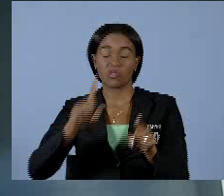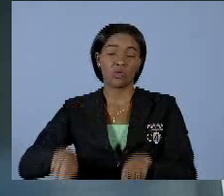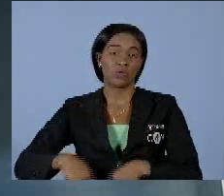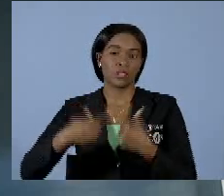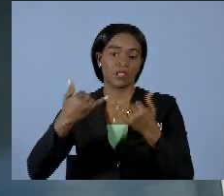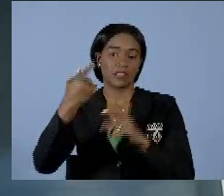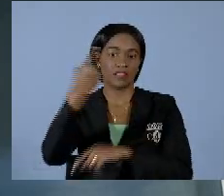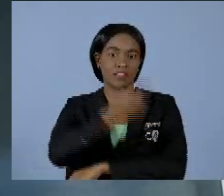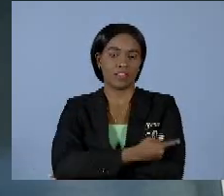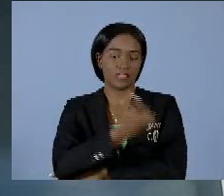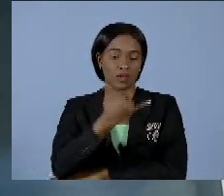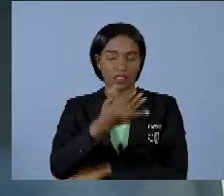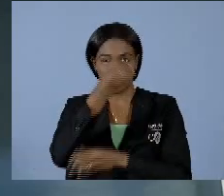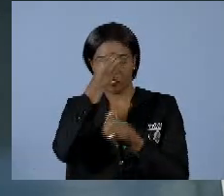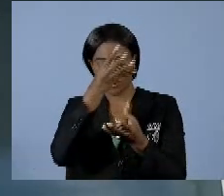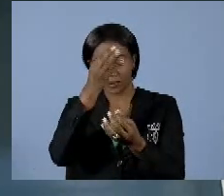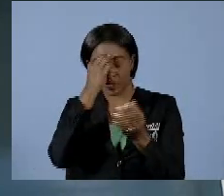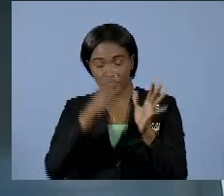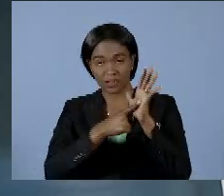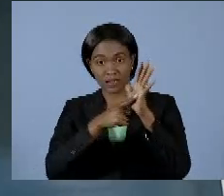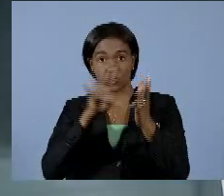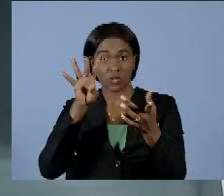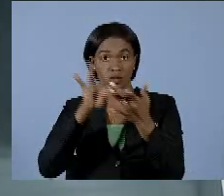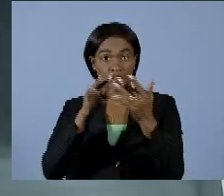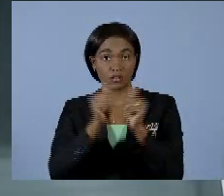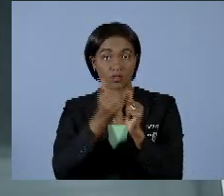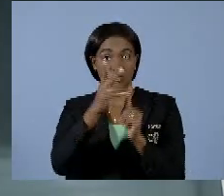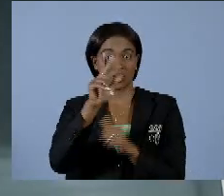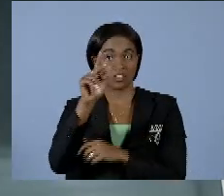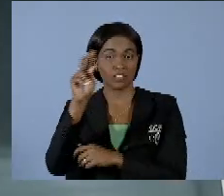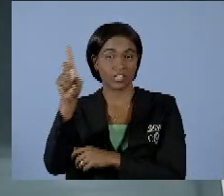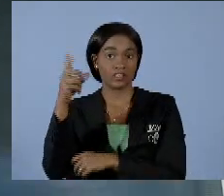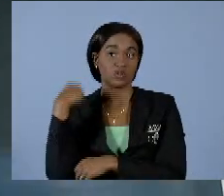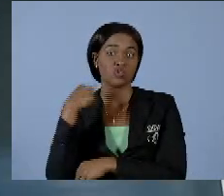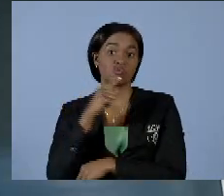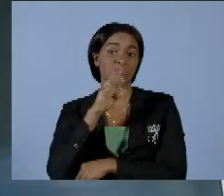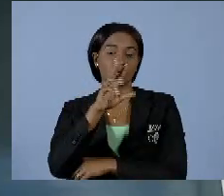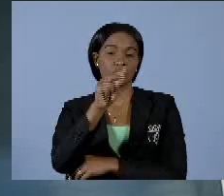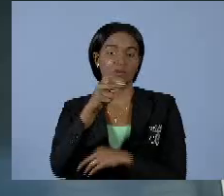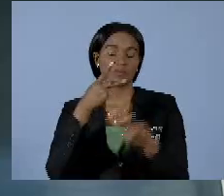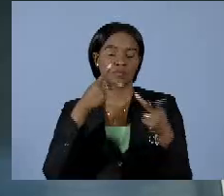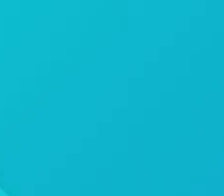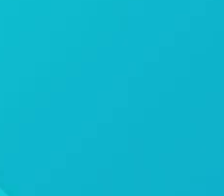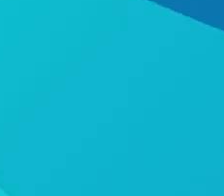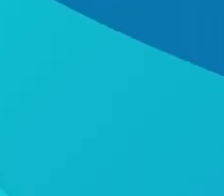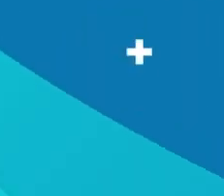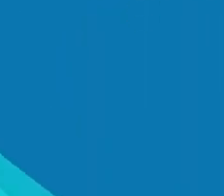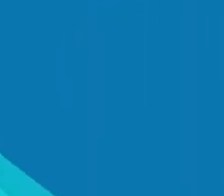día de hoy en materia informativa. El 4 Conecta, RTVD, somos tu televisión pública.